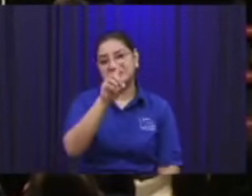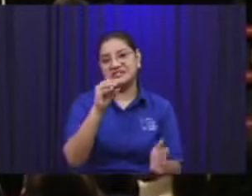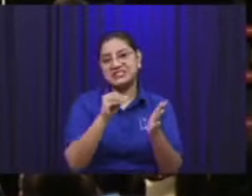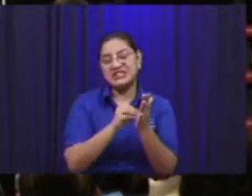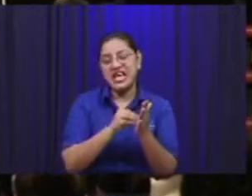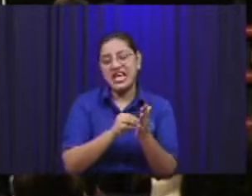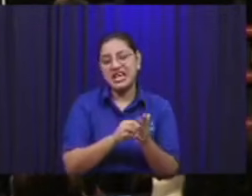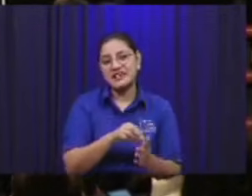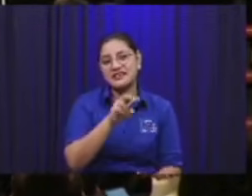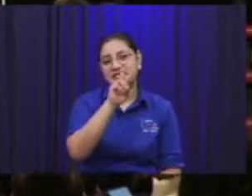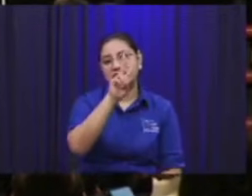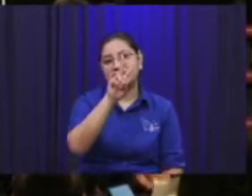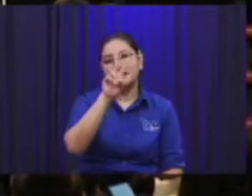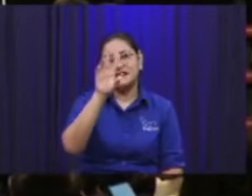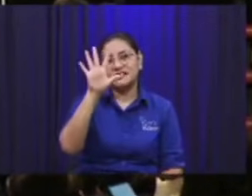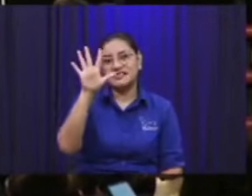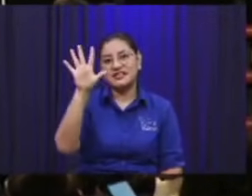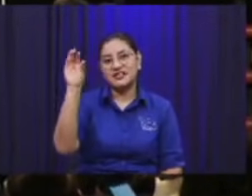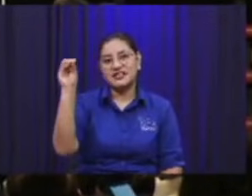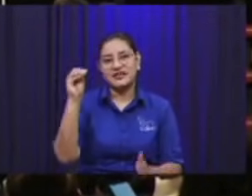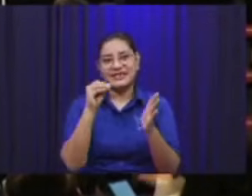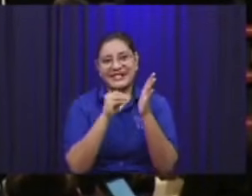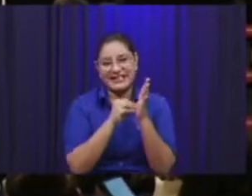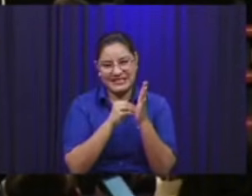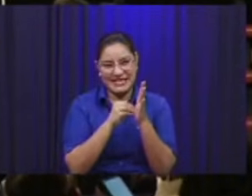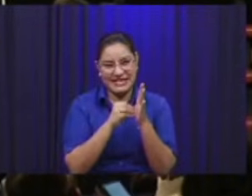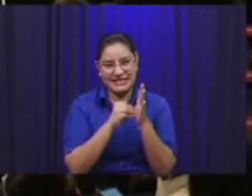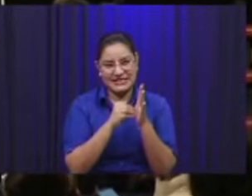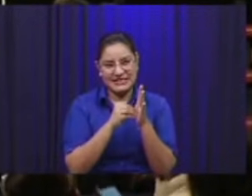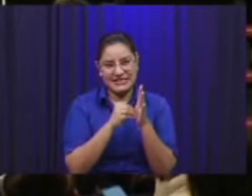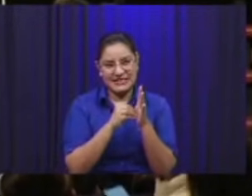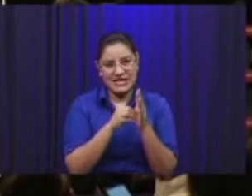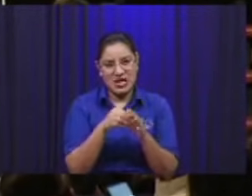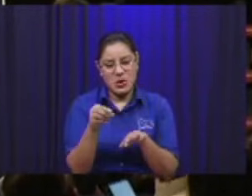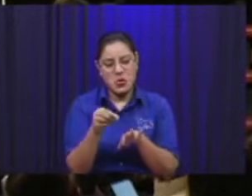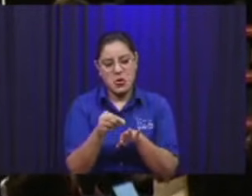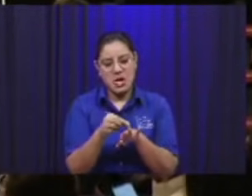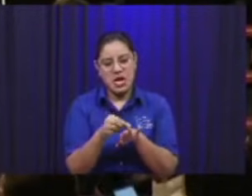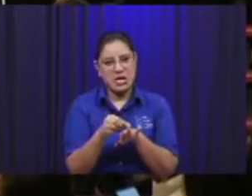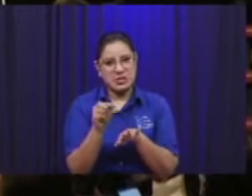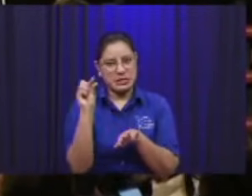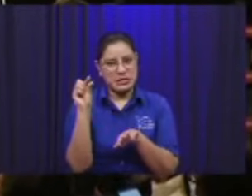250 nada pero bonitas así